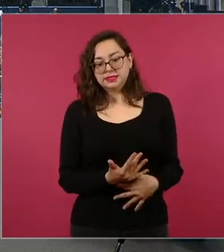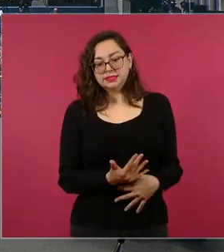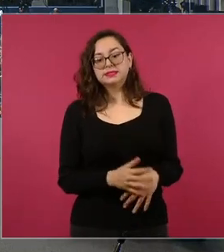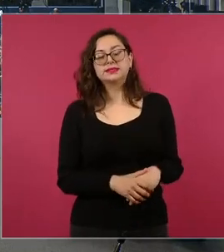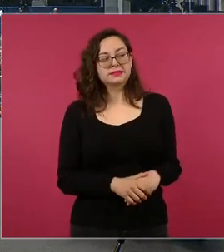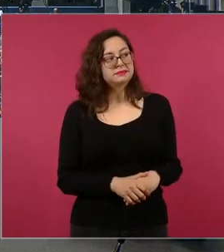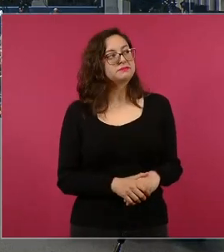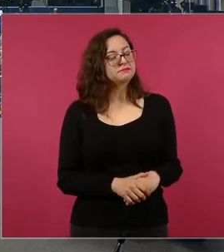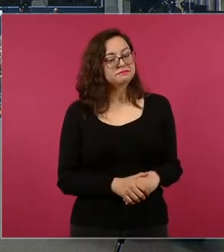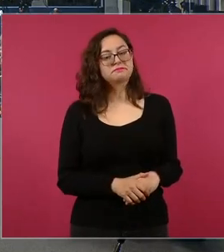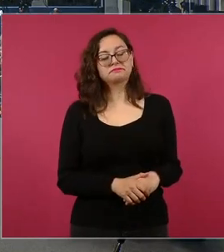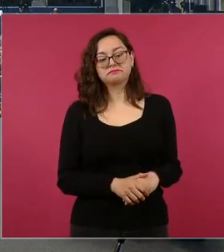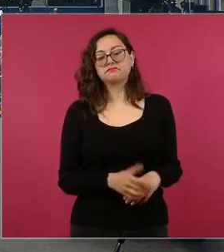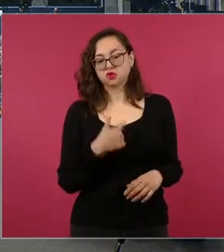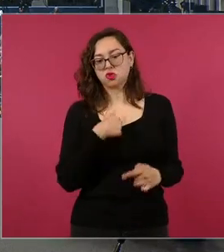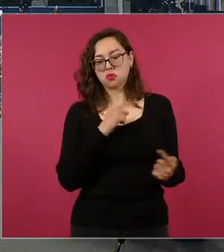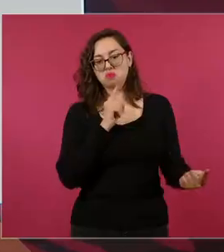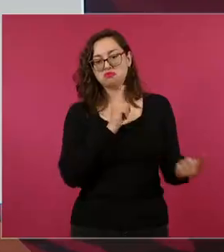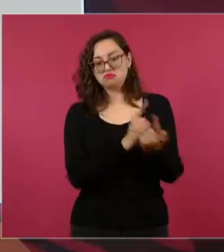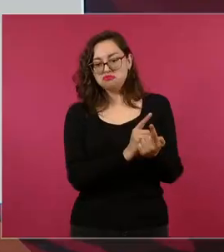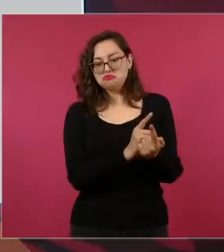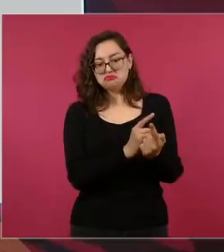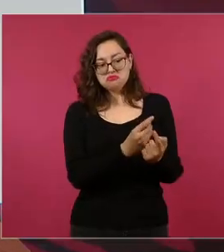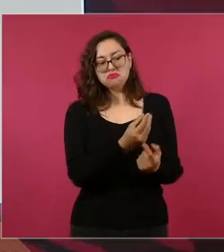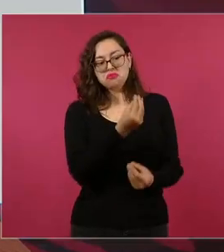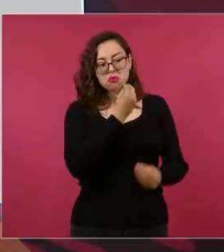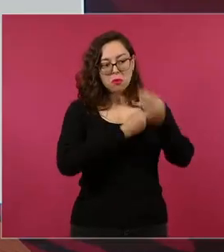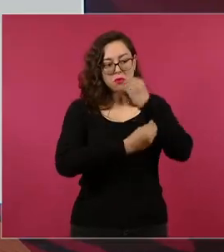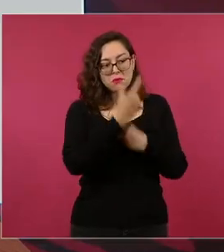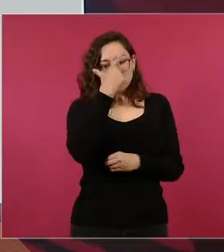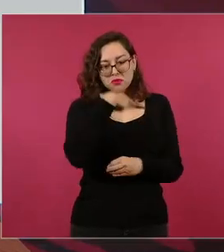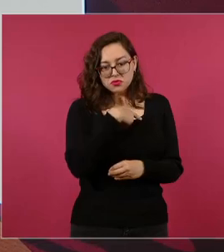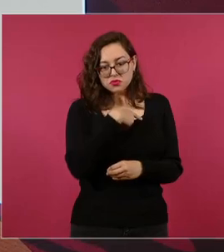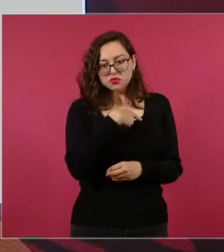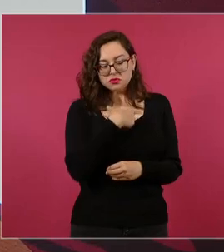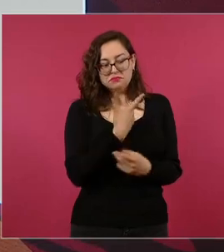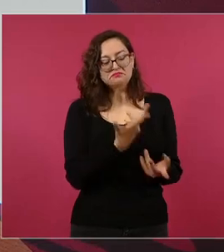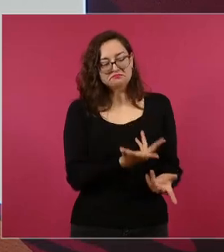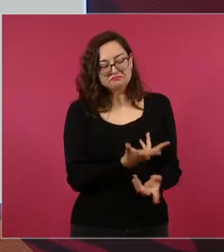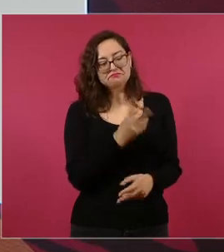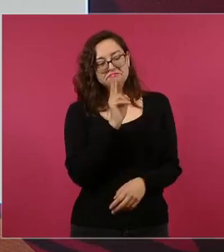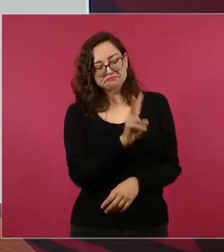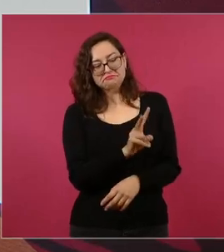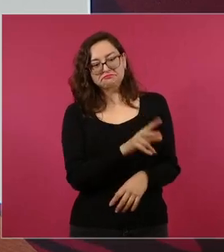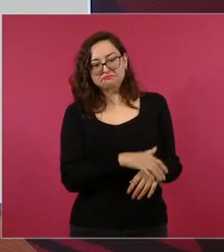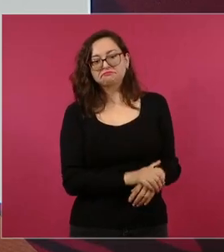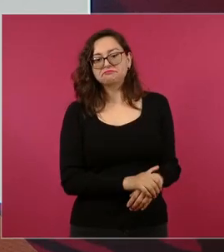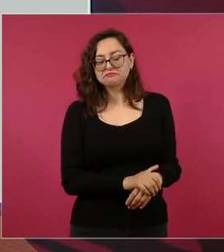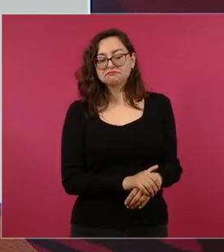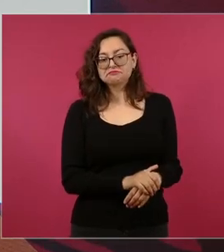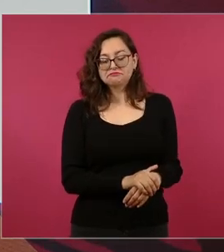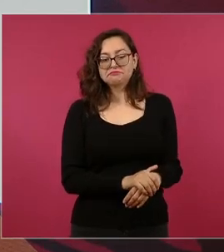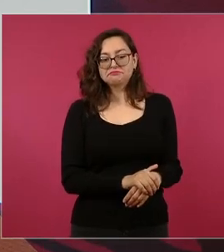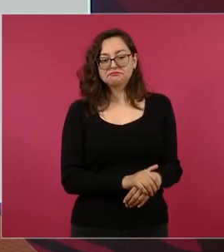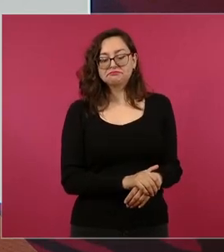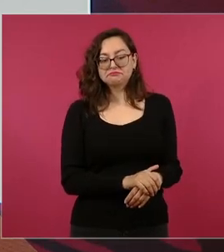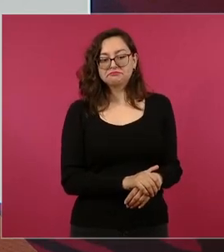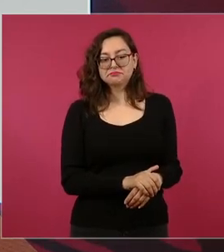2015. Sí, ahí cené con él esa noche y nos conocimos esa vez.